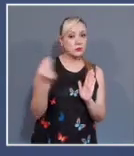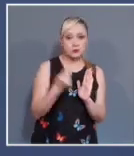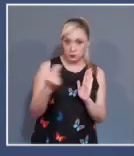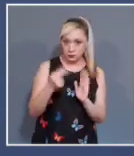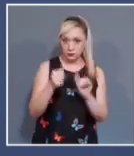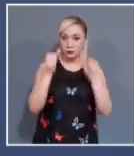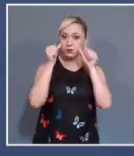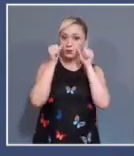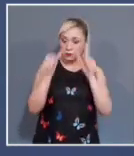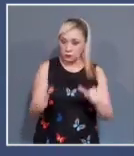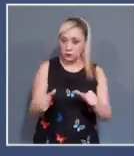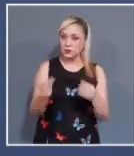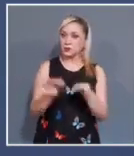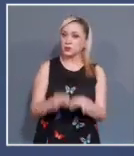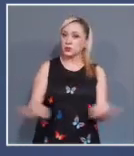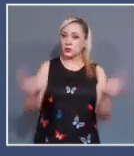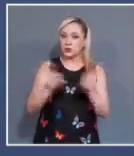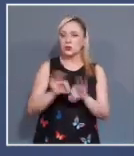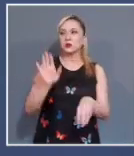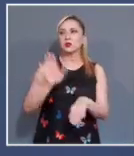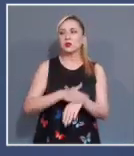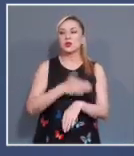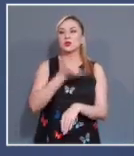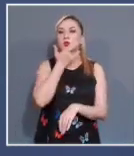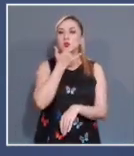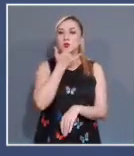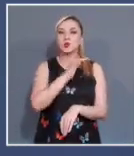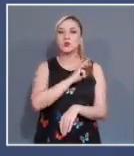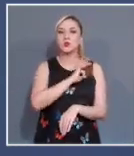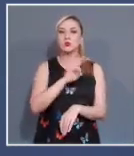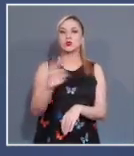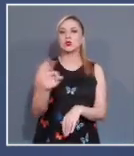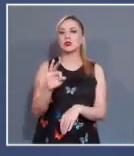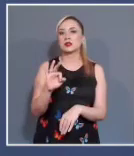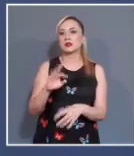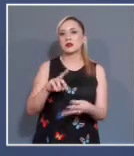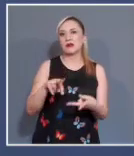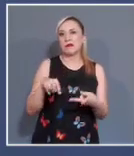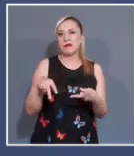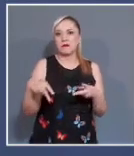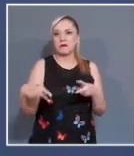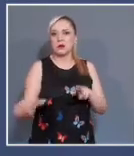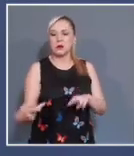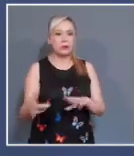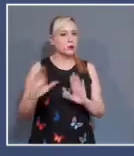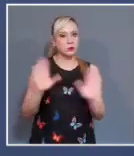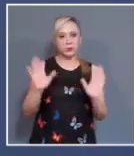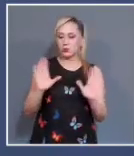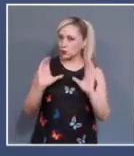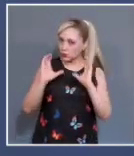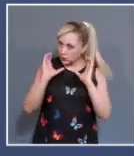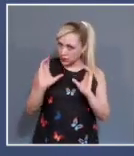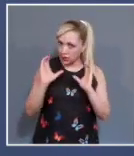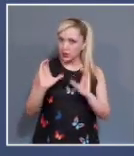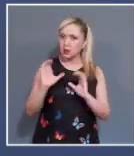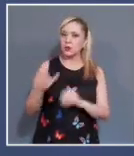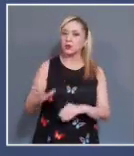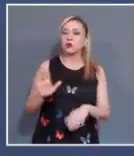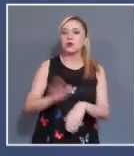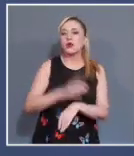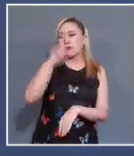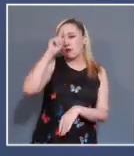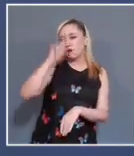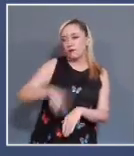el cual se traduce precisamente en la búsqueda primigenia de su interés superior como parte más vulnerable del grupo